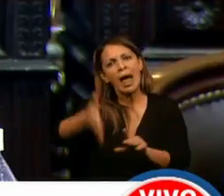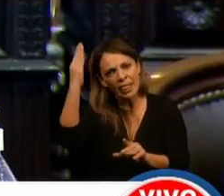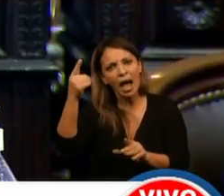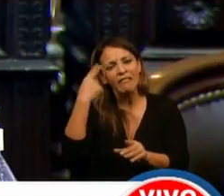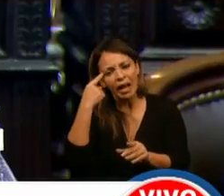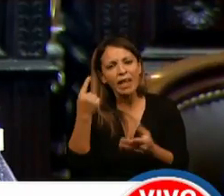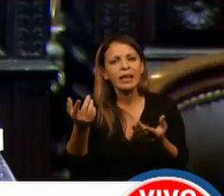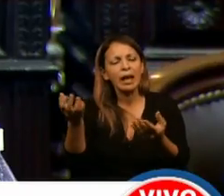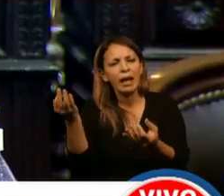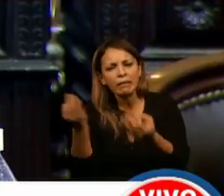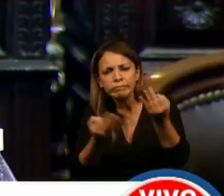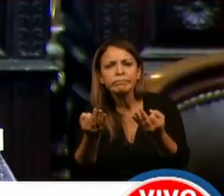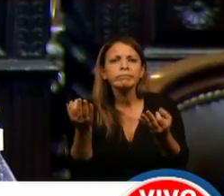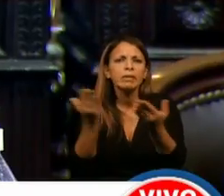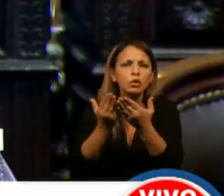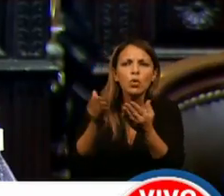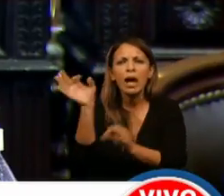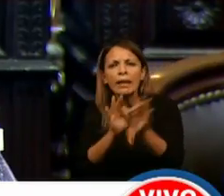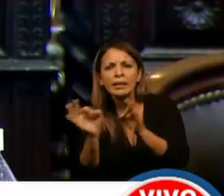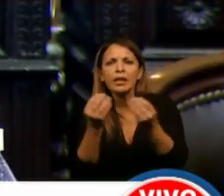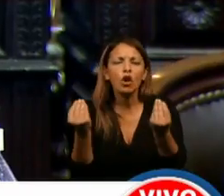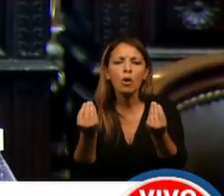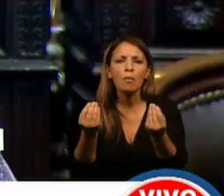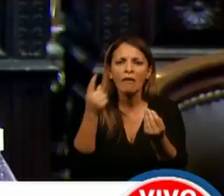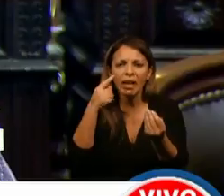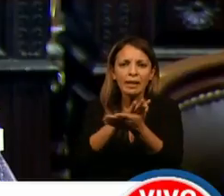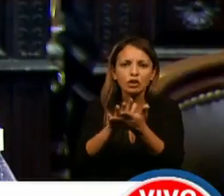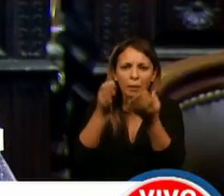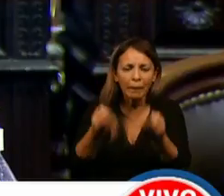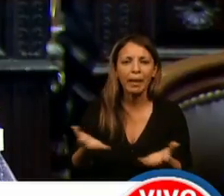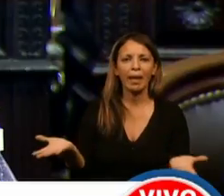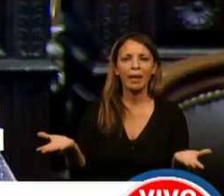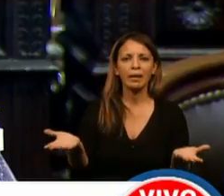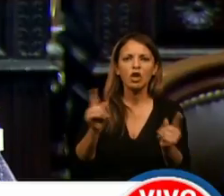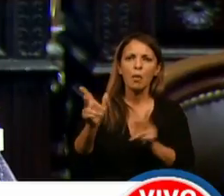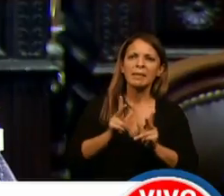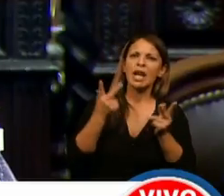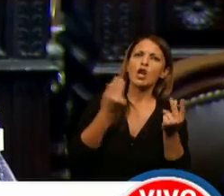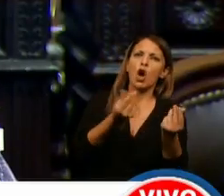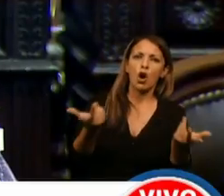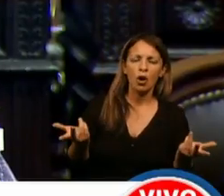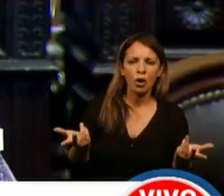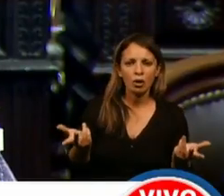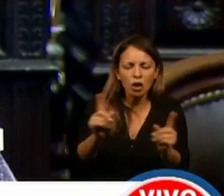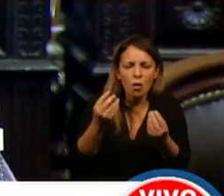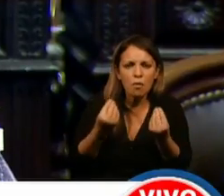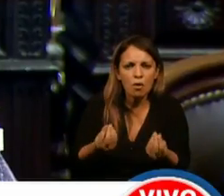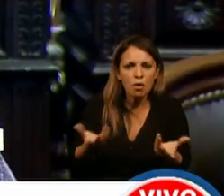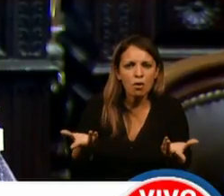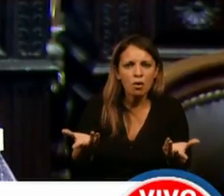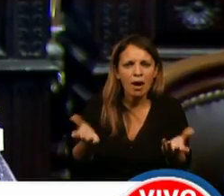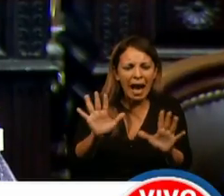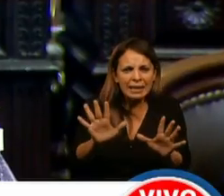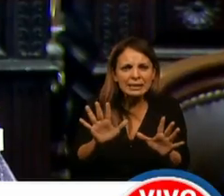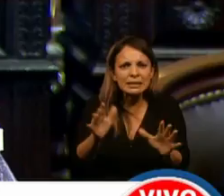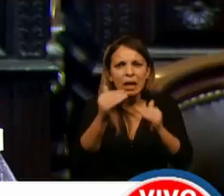orden encomienda y hágalo bien como es que no lo pueden hacer no podemos aceptar un no por respuesta a semejante